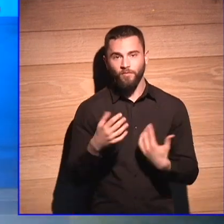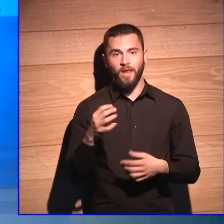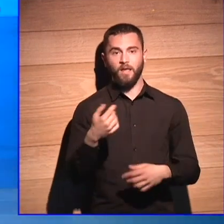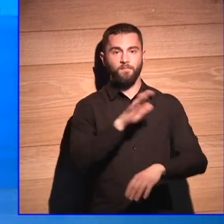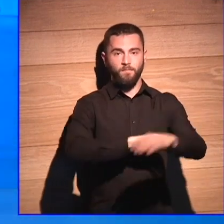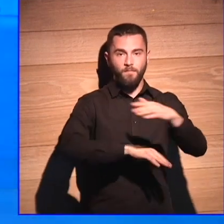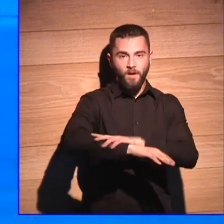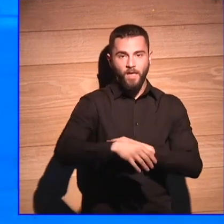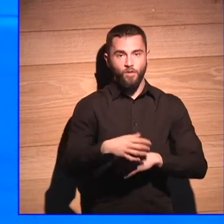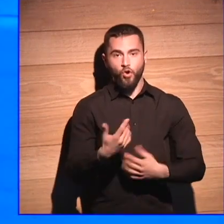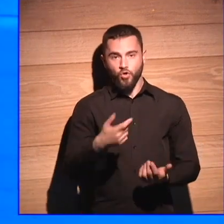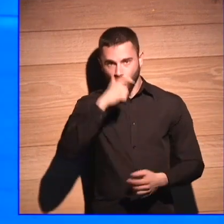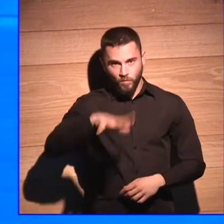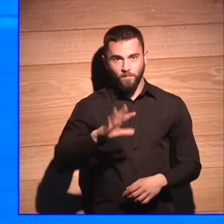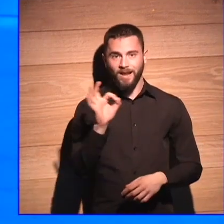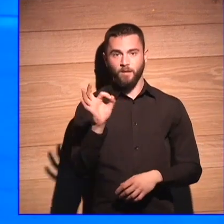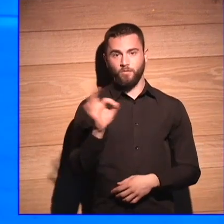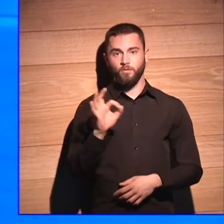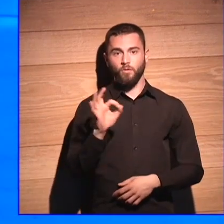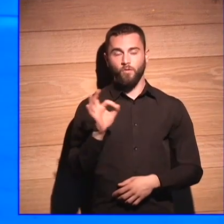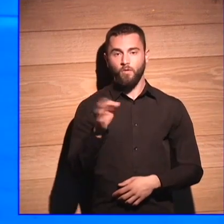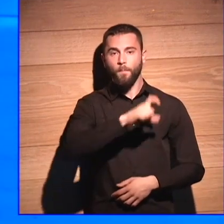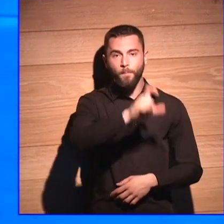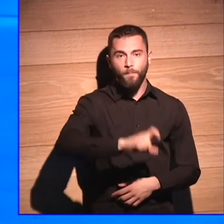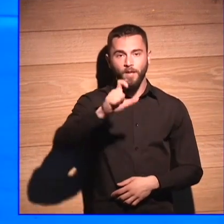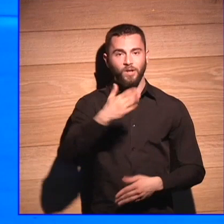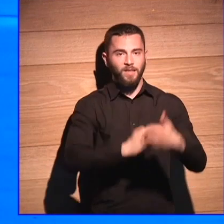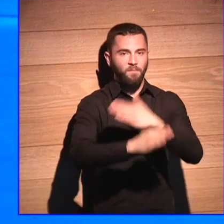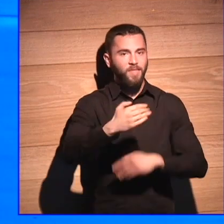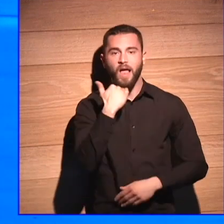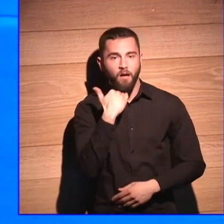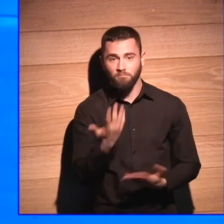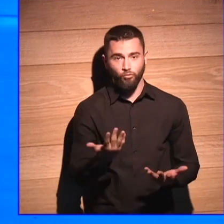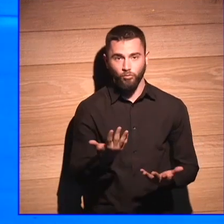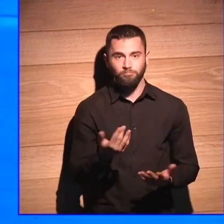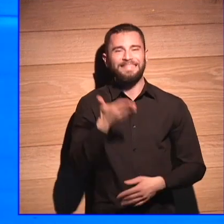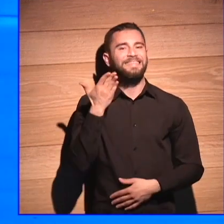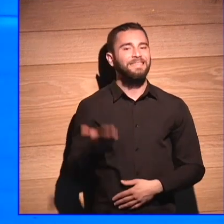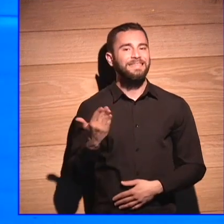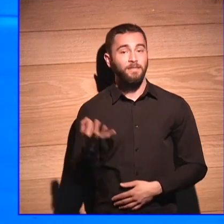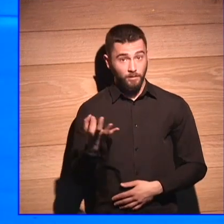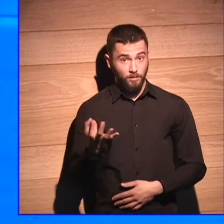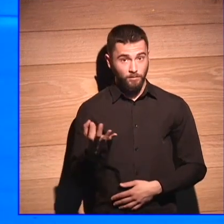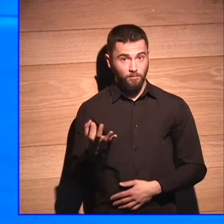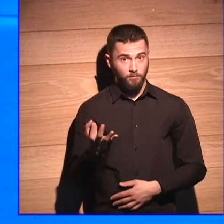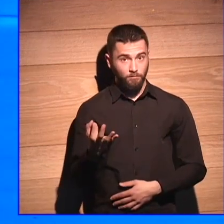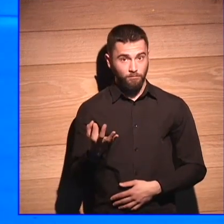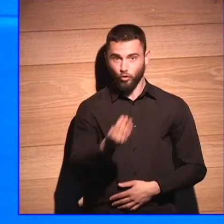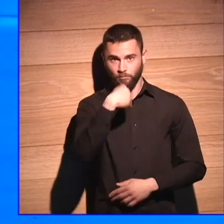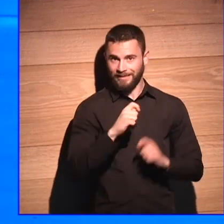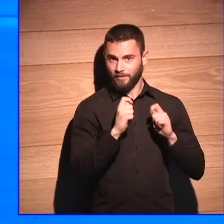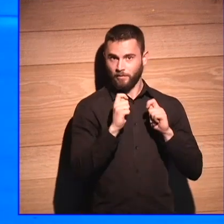sus brazos, o bien pues, personas que tienen alguna discapacidad, es importante pues, dar de